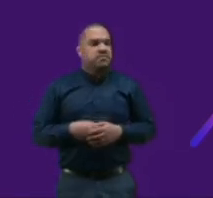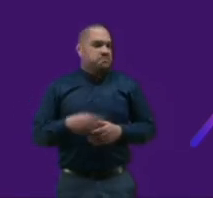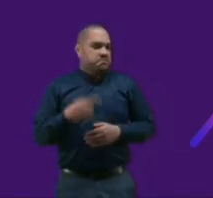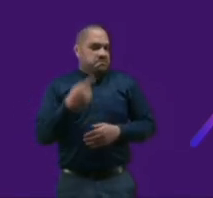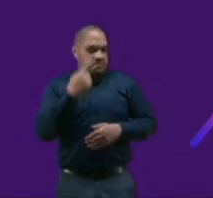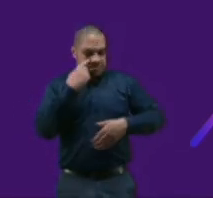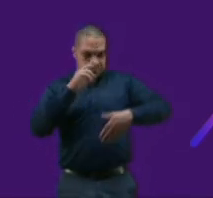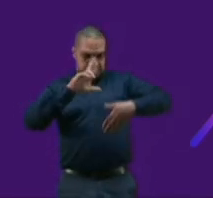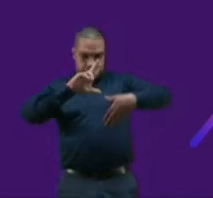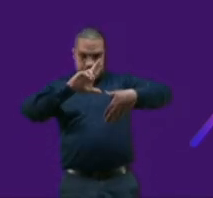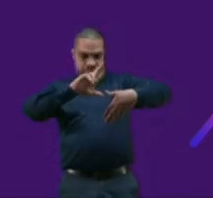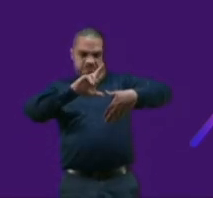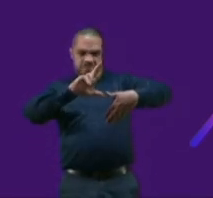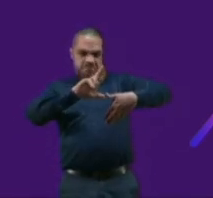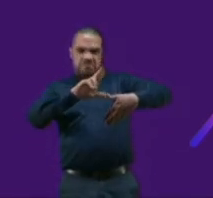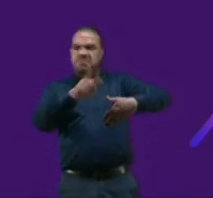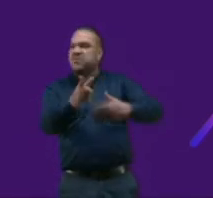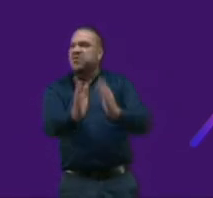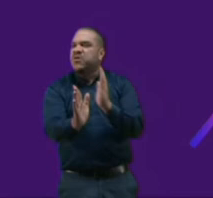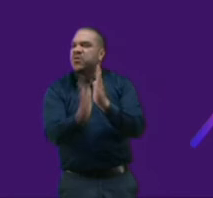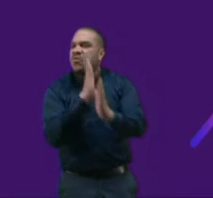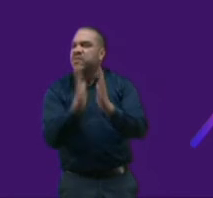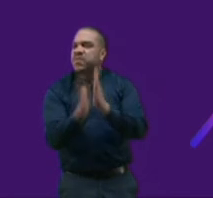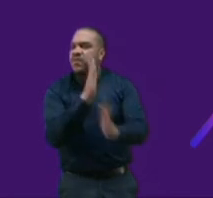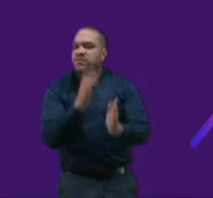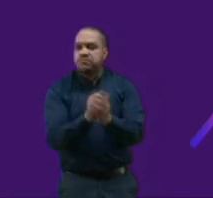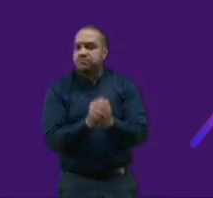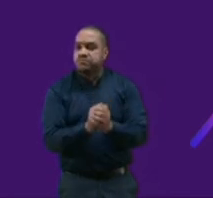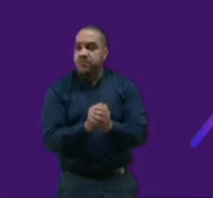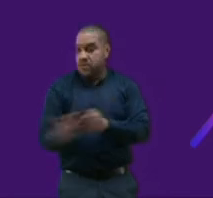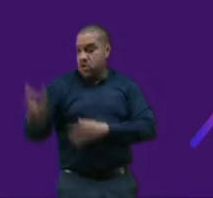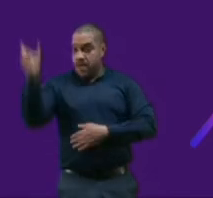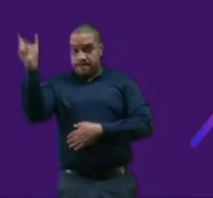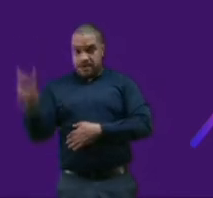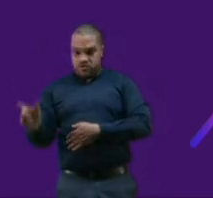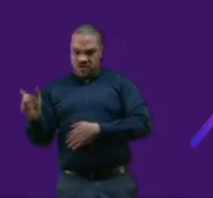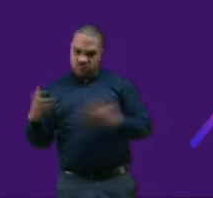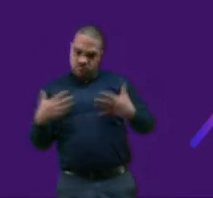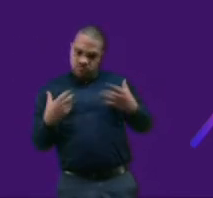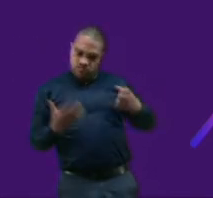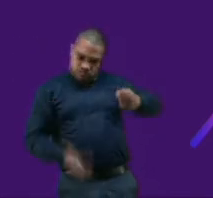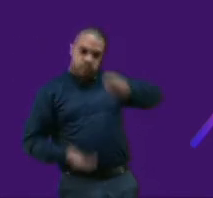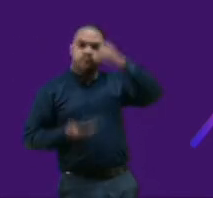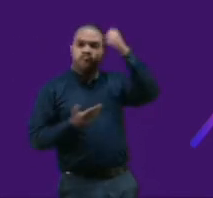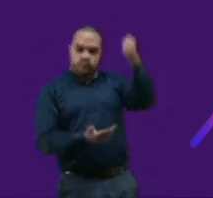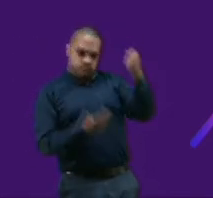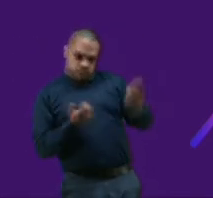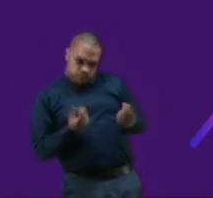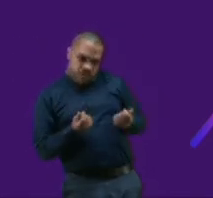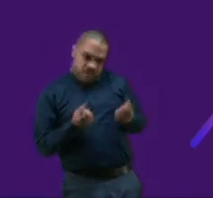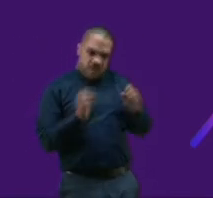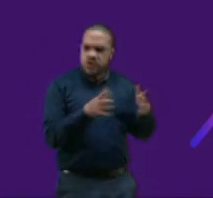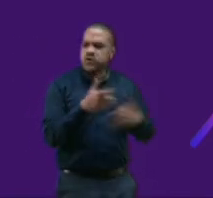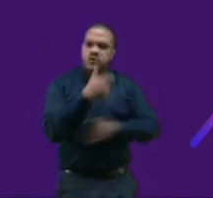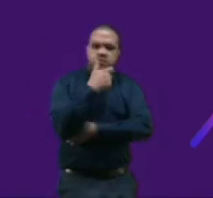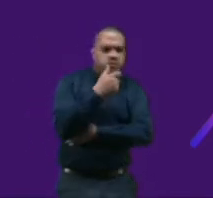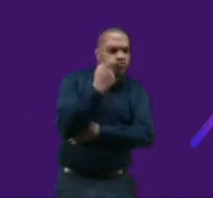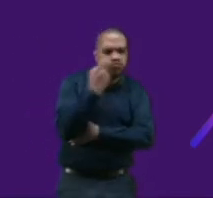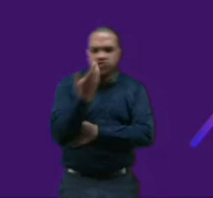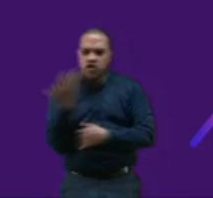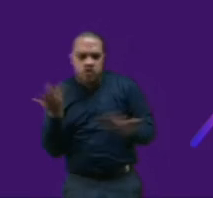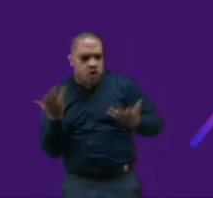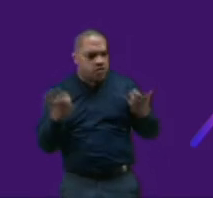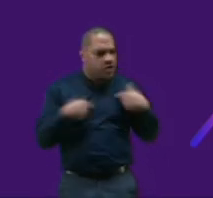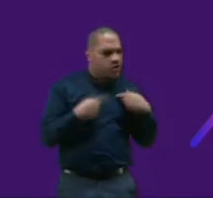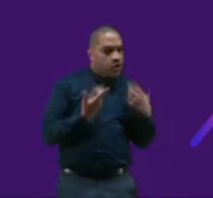ustedes que ve un inversionista que está mirando dónde poner su capital qué